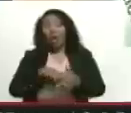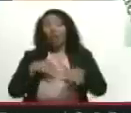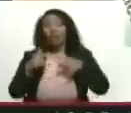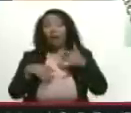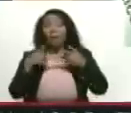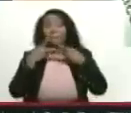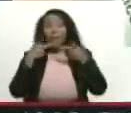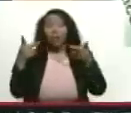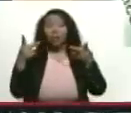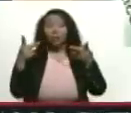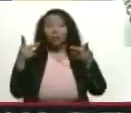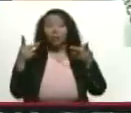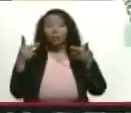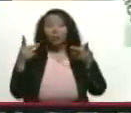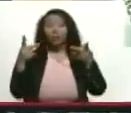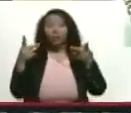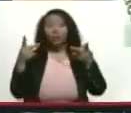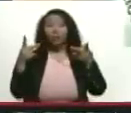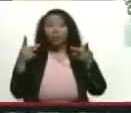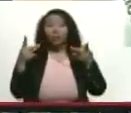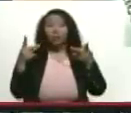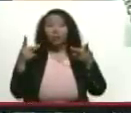público fue